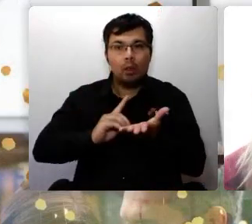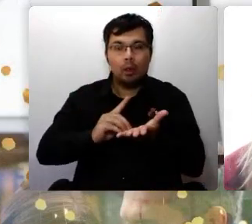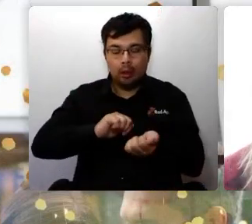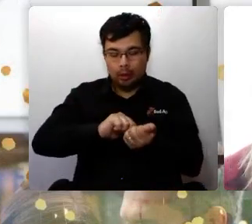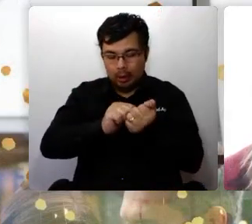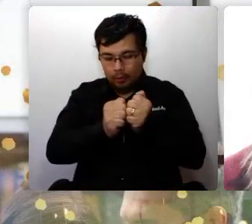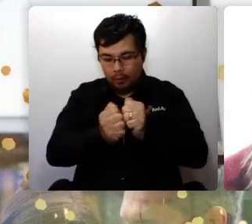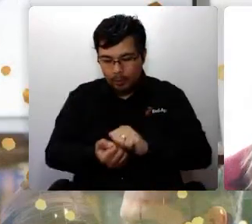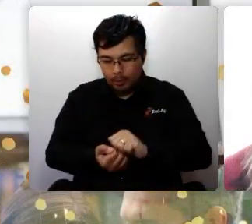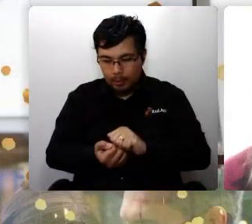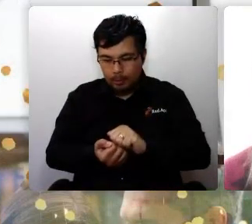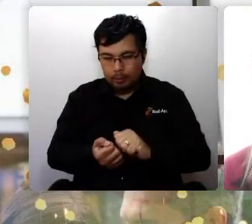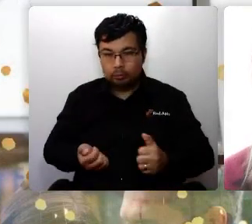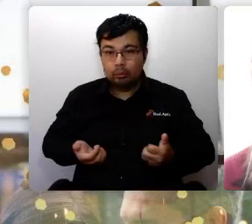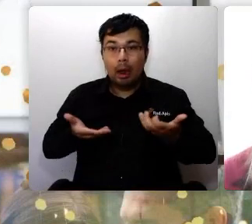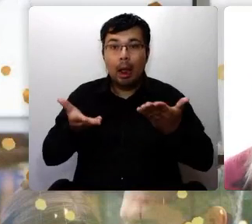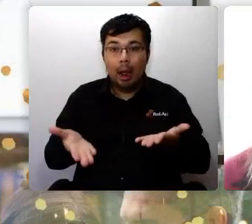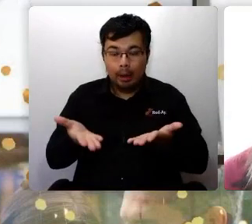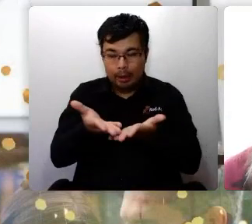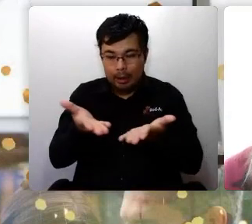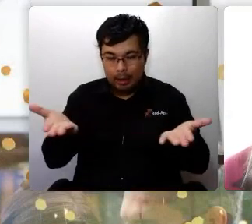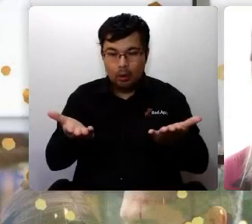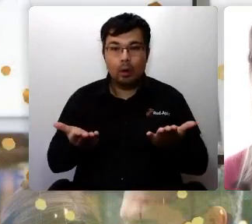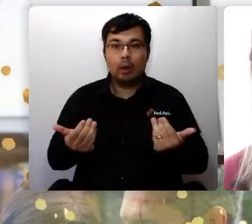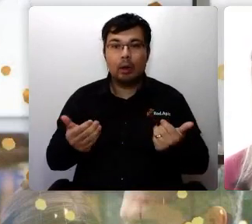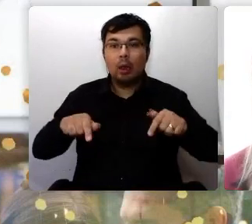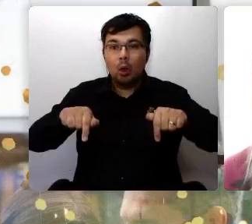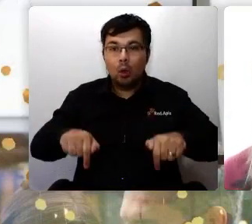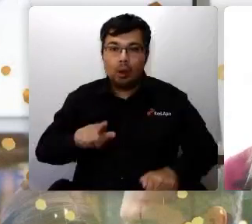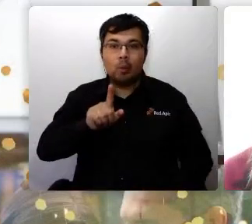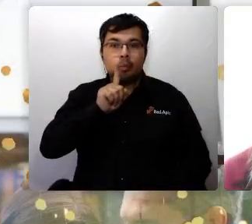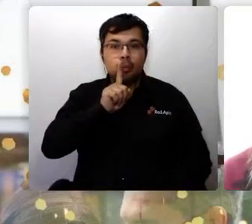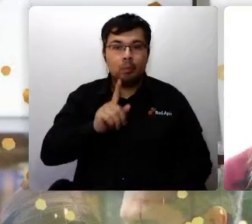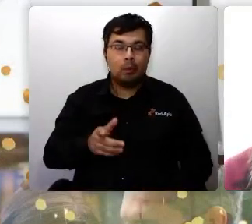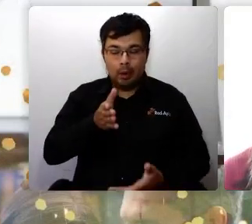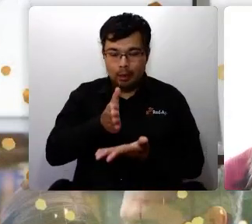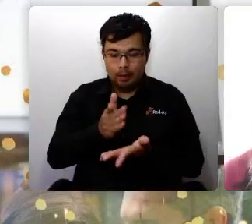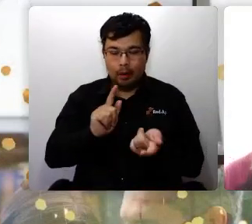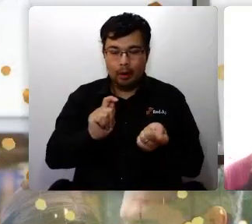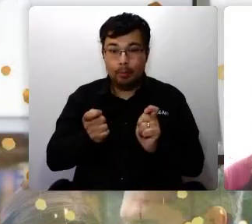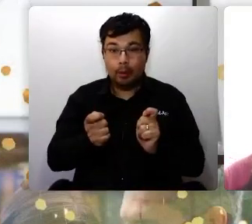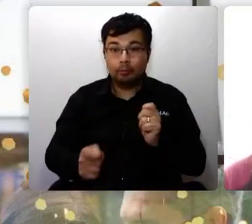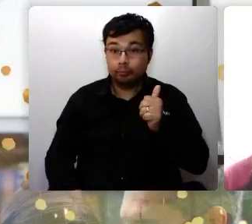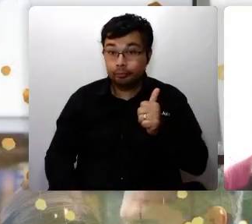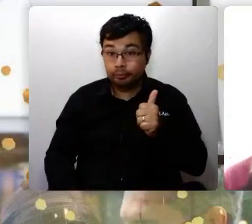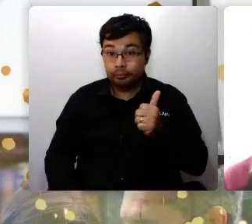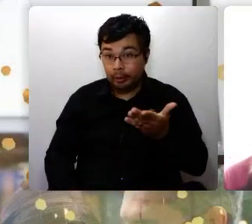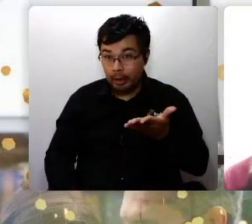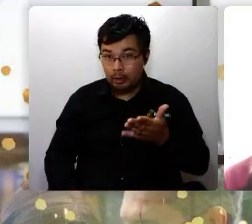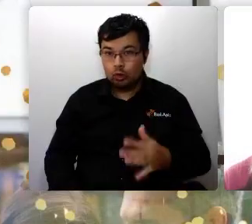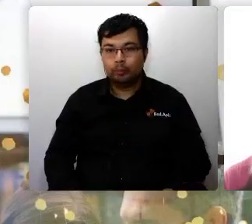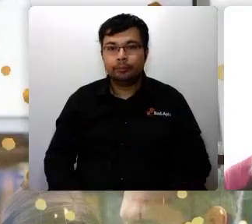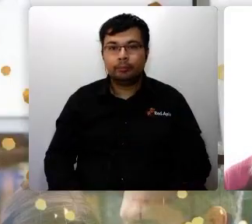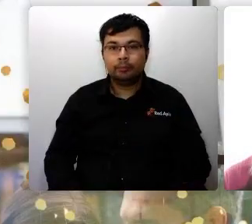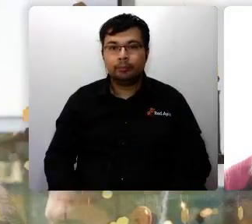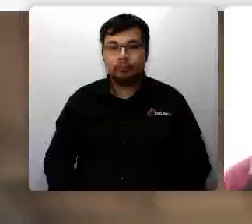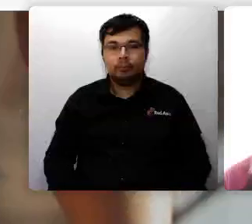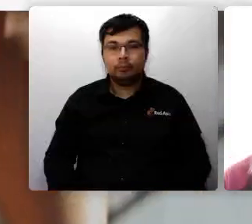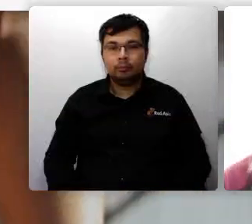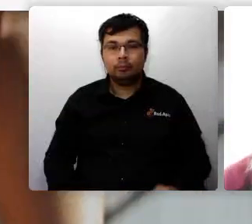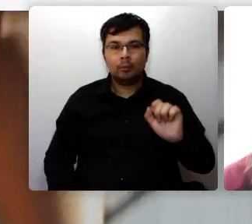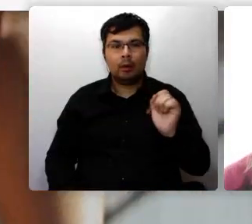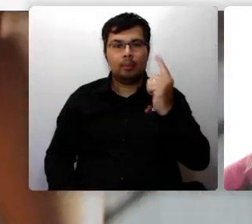a ellos y las necesidades que ellos hoy día tienen que cambiar, ¿cierto? Entonces, la primera